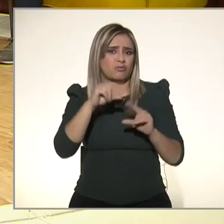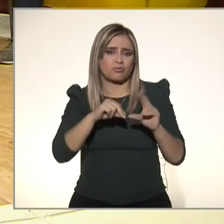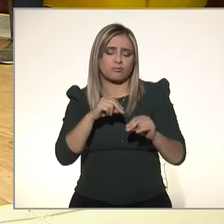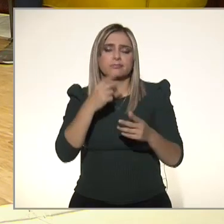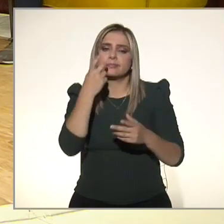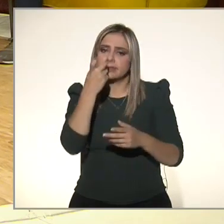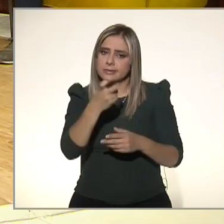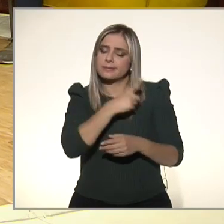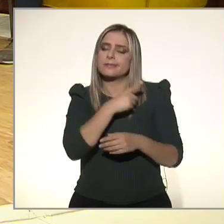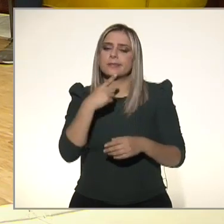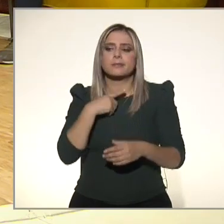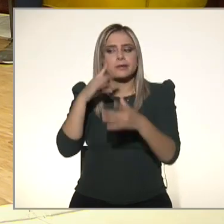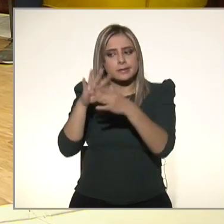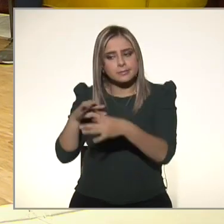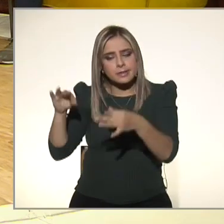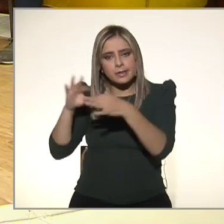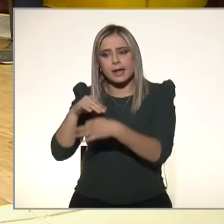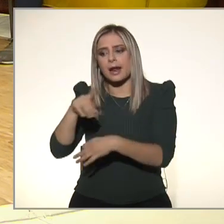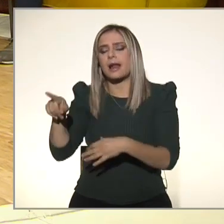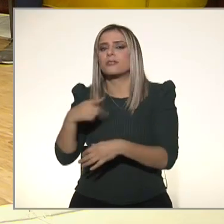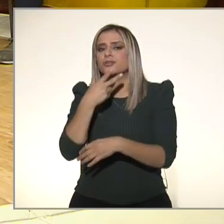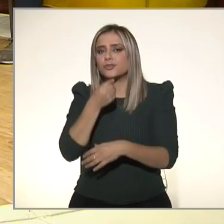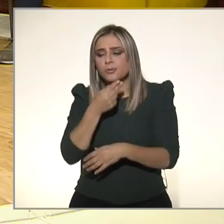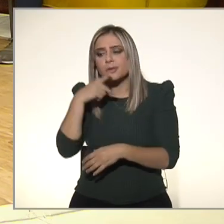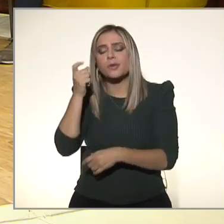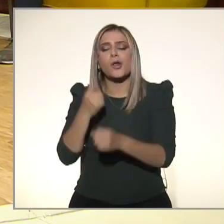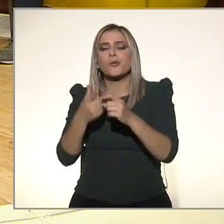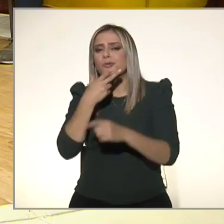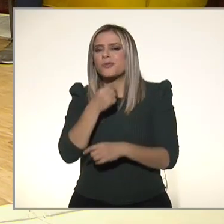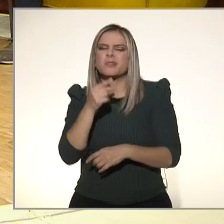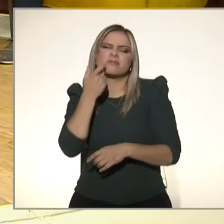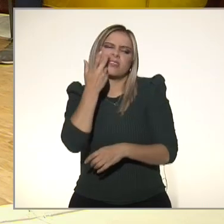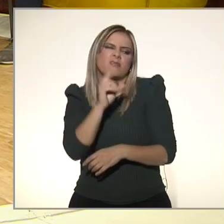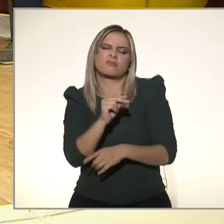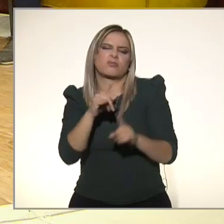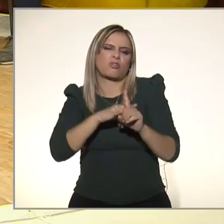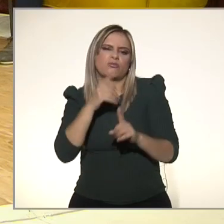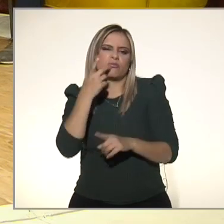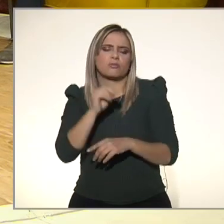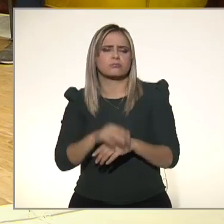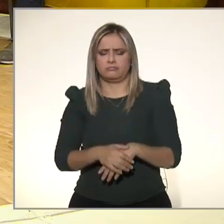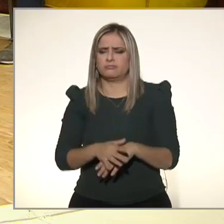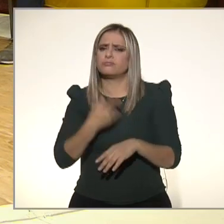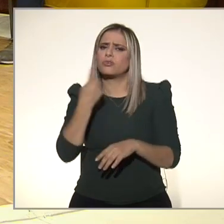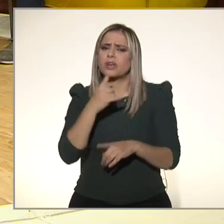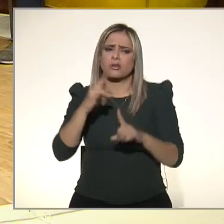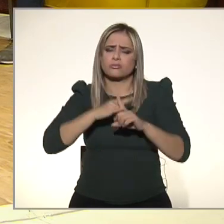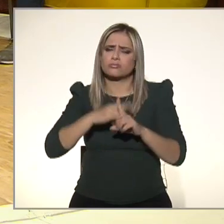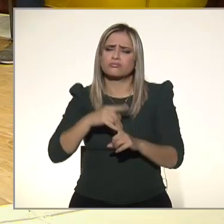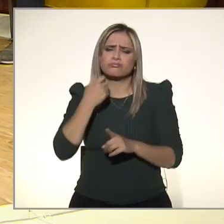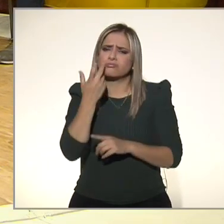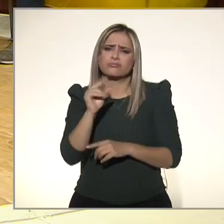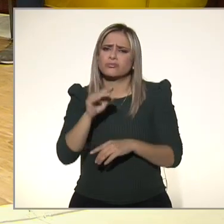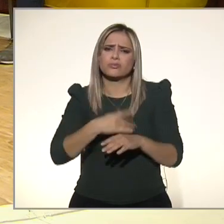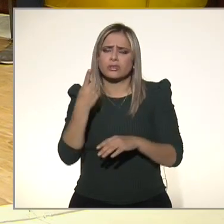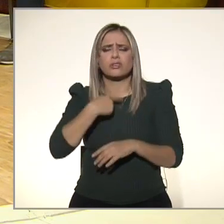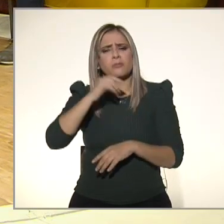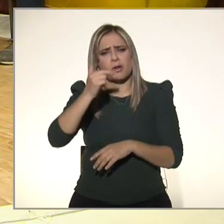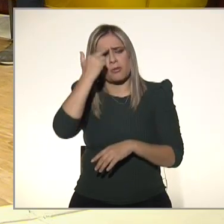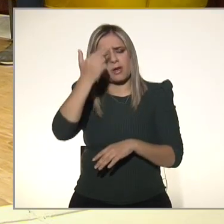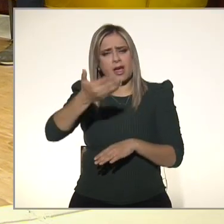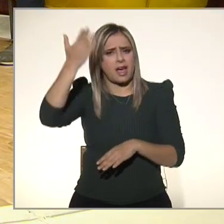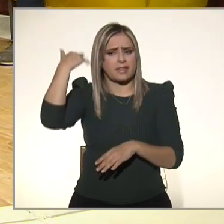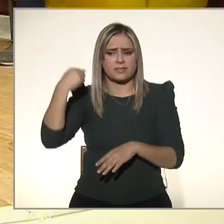los hombres, pero no necesariamente todos lo van a utilizar. ¿De dónde sale esto de no querer usar condón? Yo, por ejemplo, me acuerdo, en mi época, cuando yo era chico, no